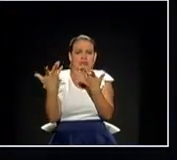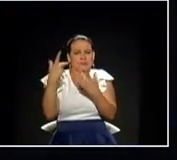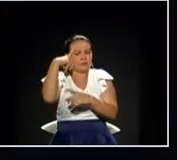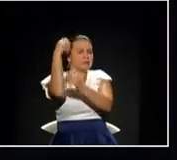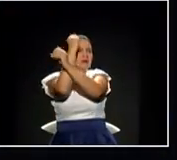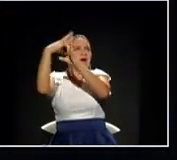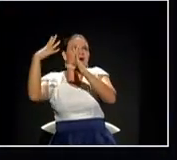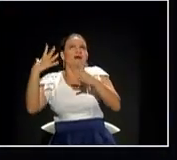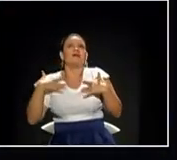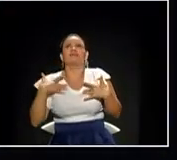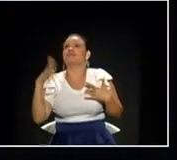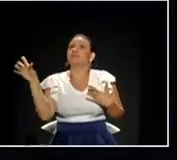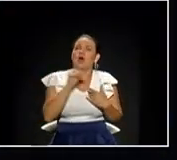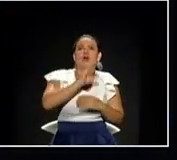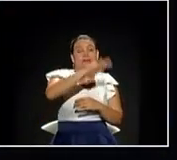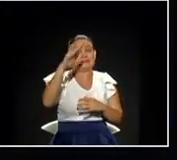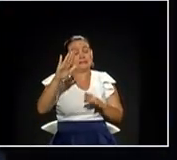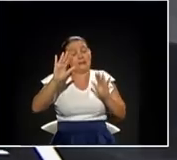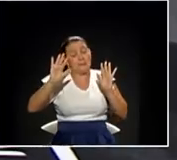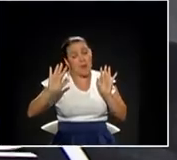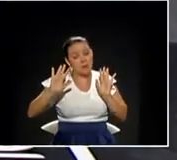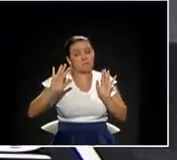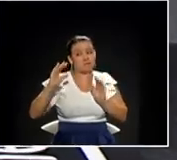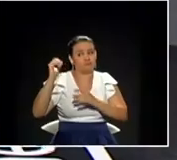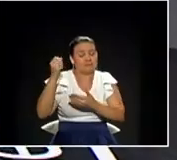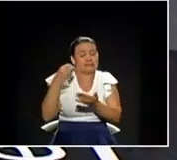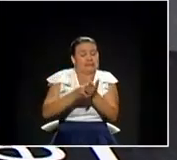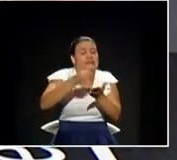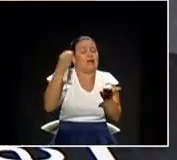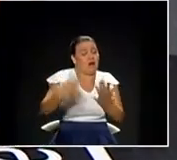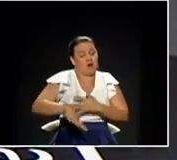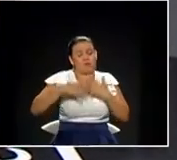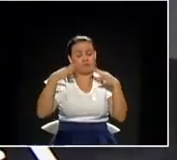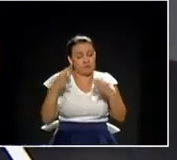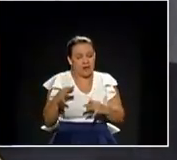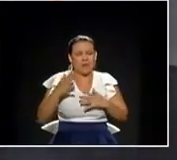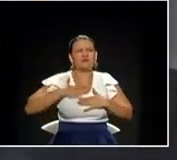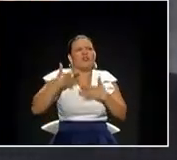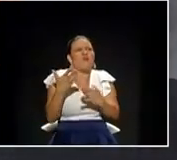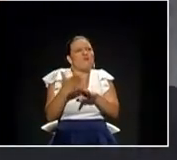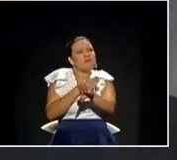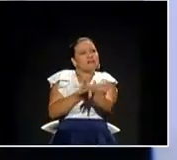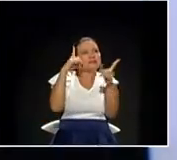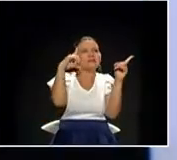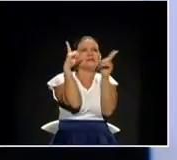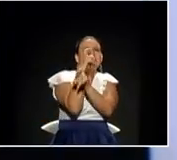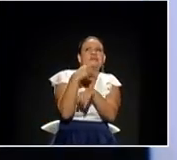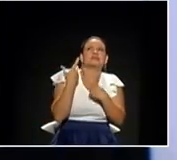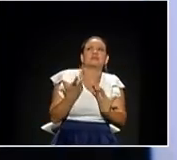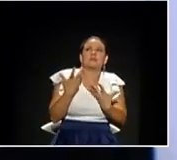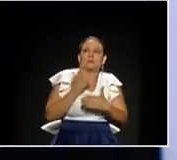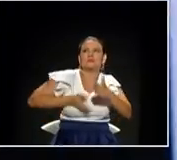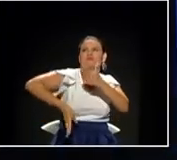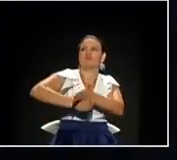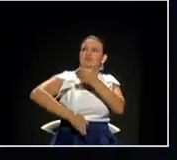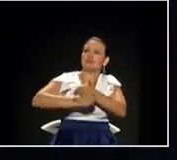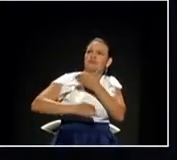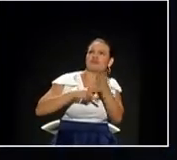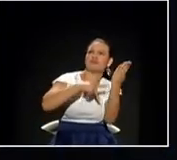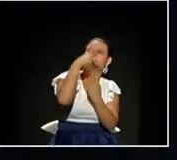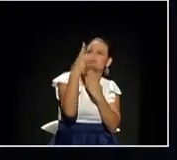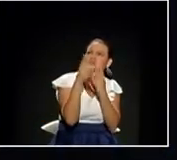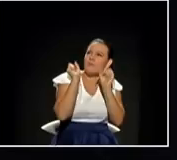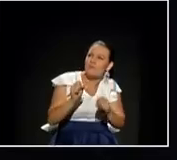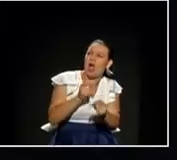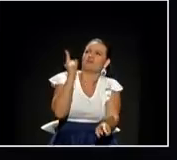es costoso hay que decirlo yo voy a buscar la forma creativa de avanzar en ese proyecto yo me imagino